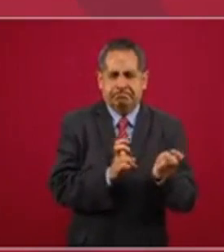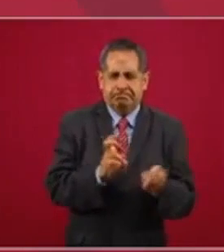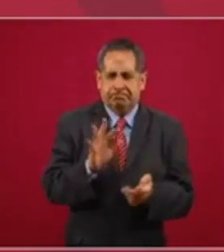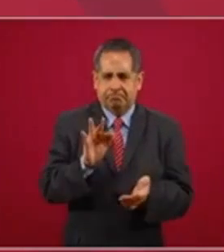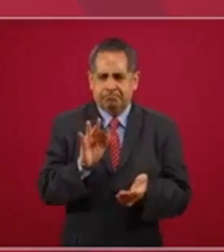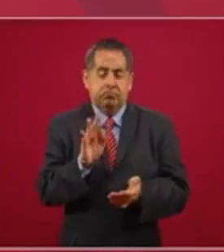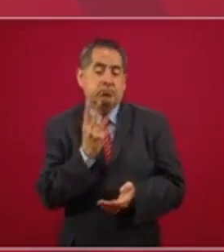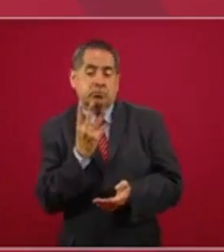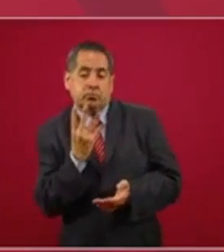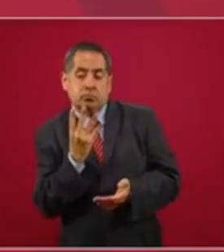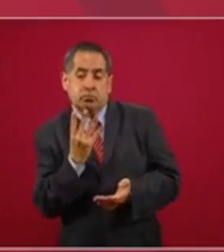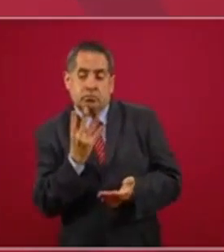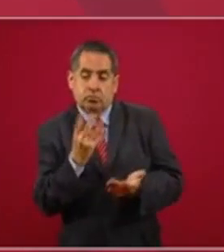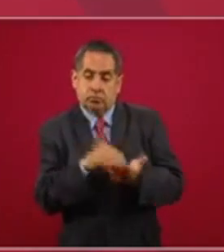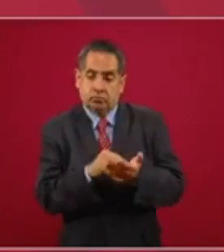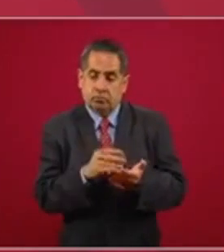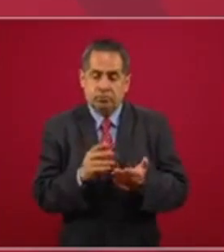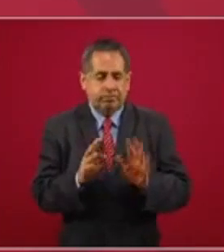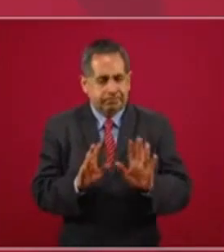estamos en